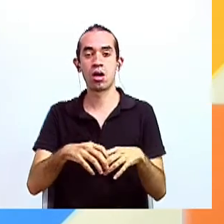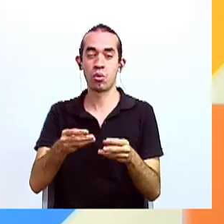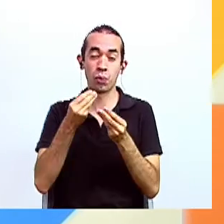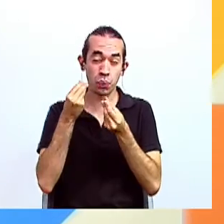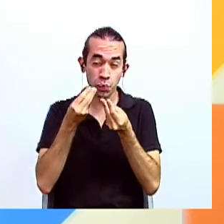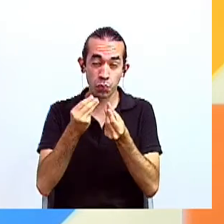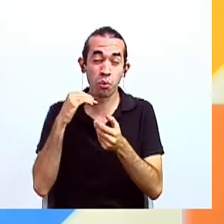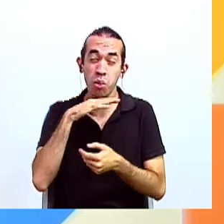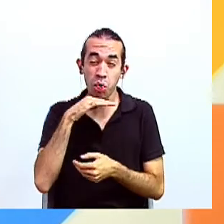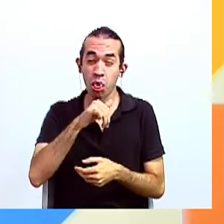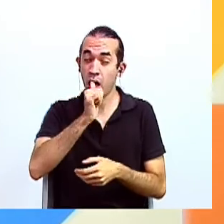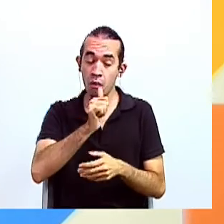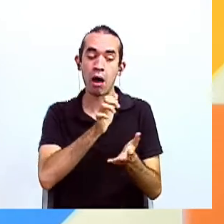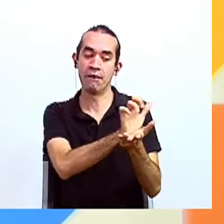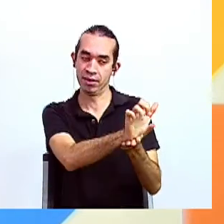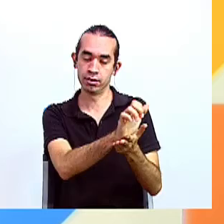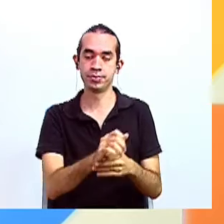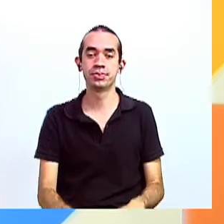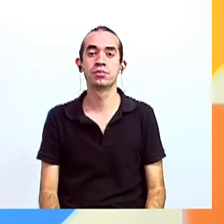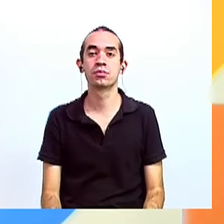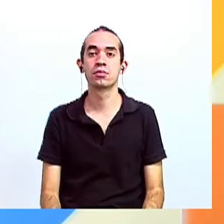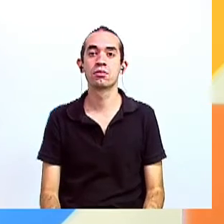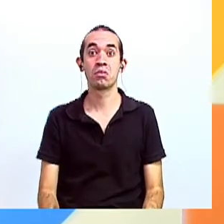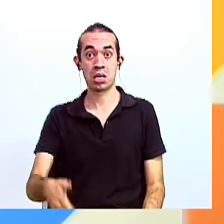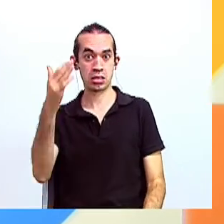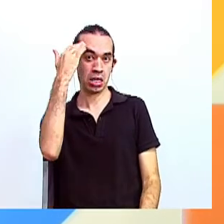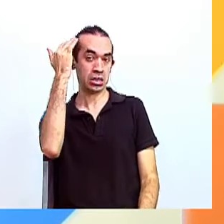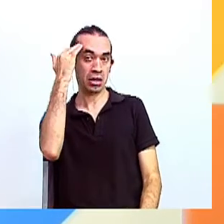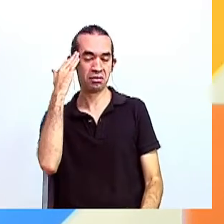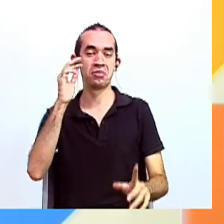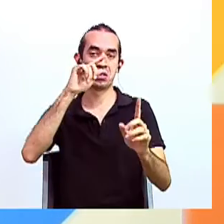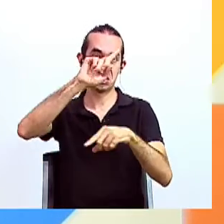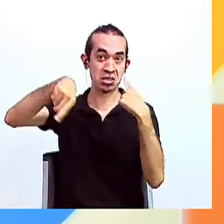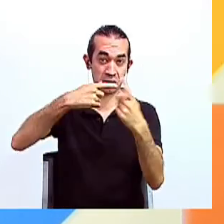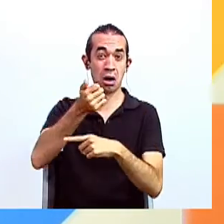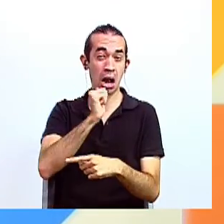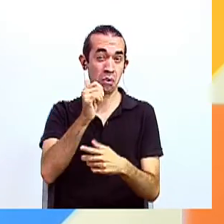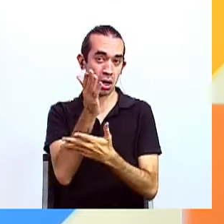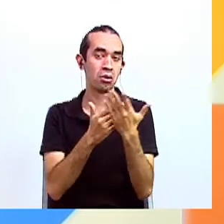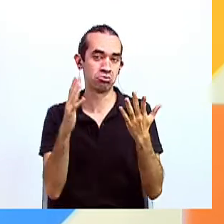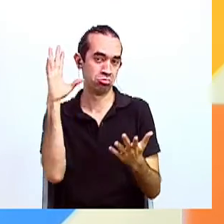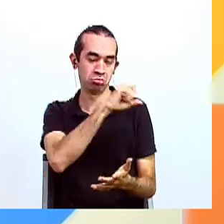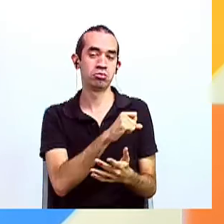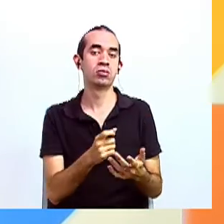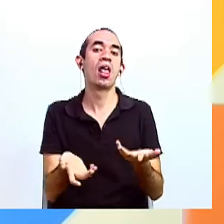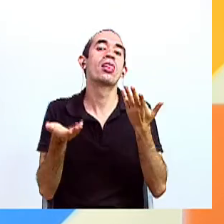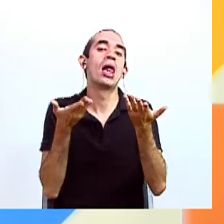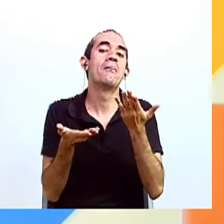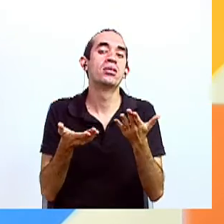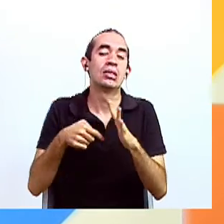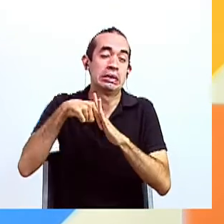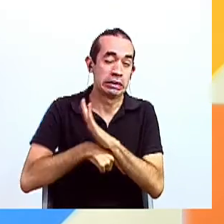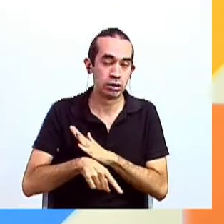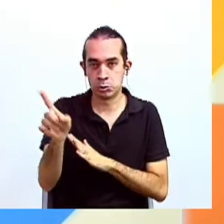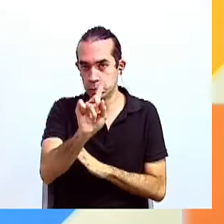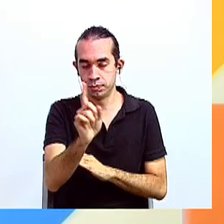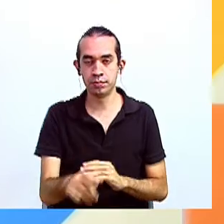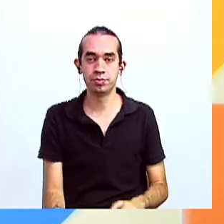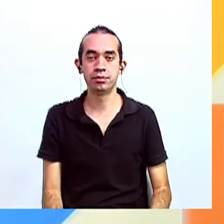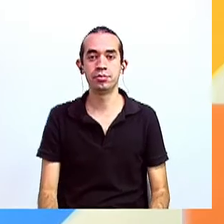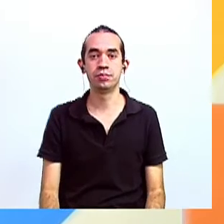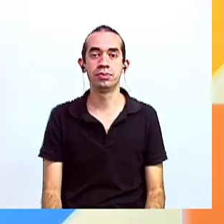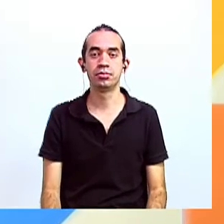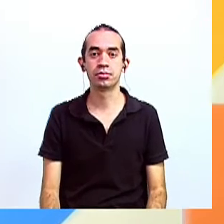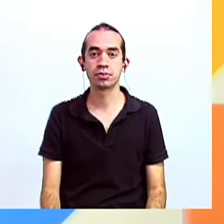¿Se dieron cuenta? Ya ustedes conocían algo del ciclo del agua, pero probablemente no tan a fondo.